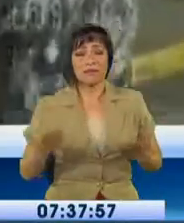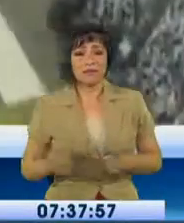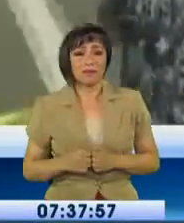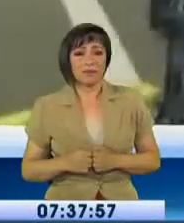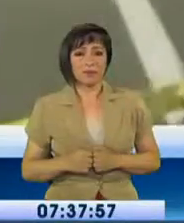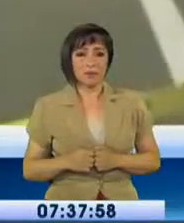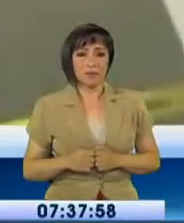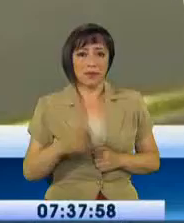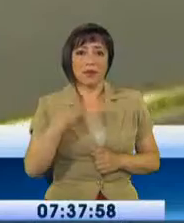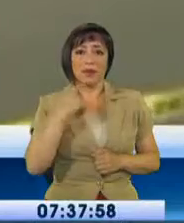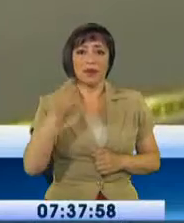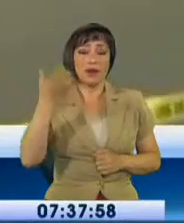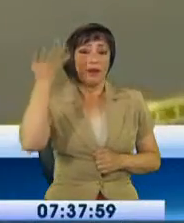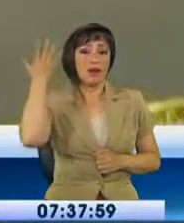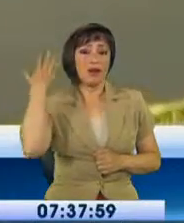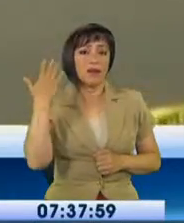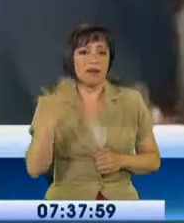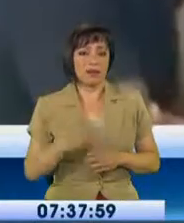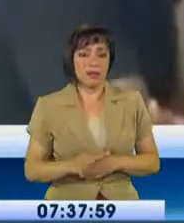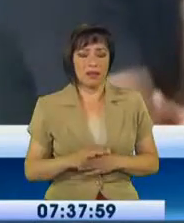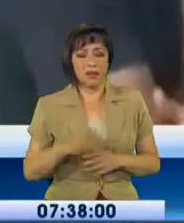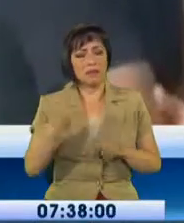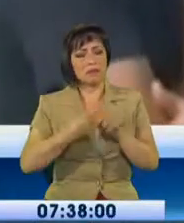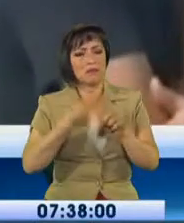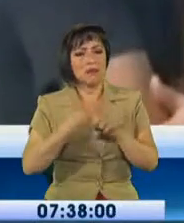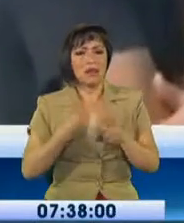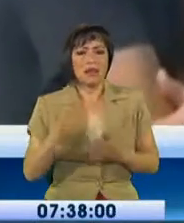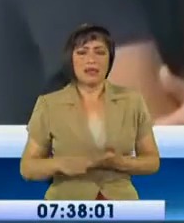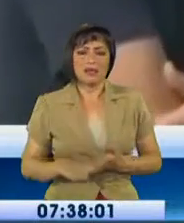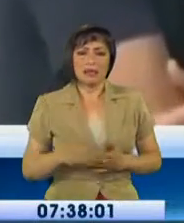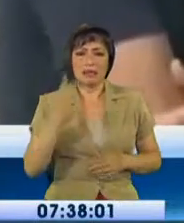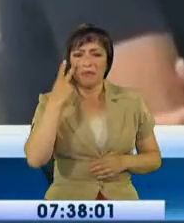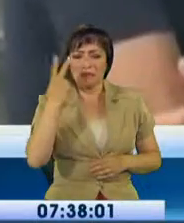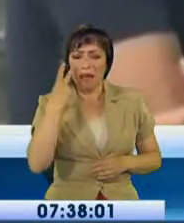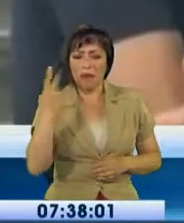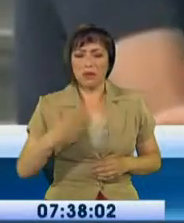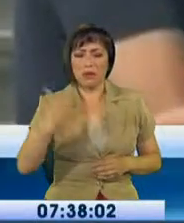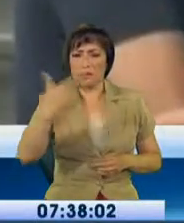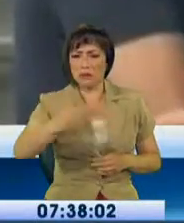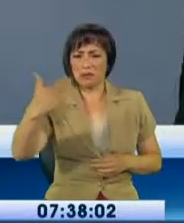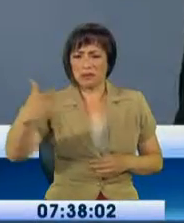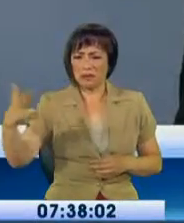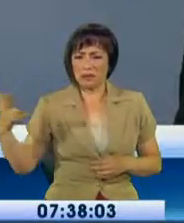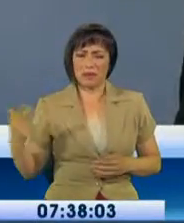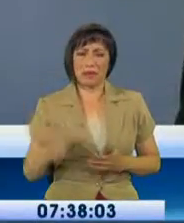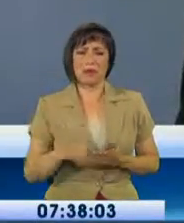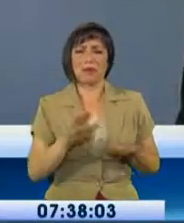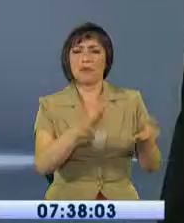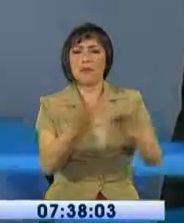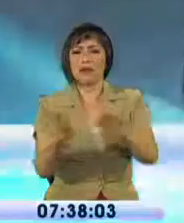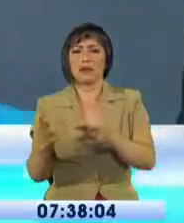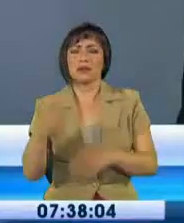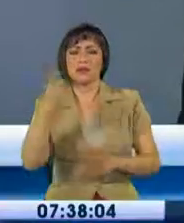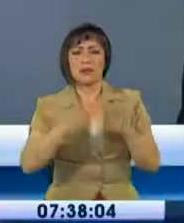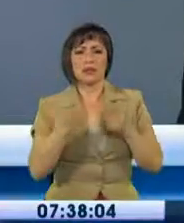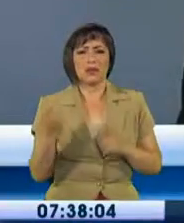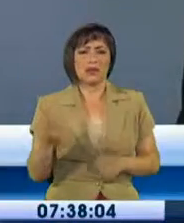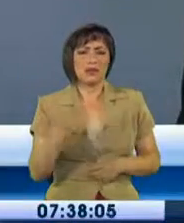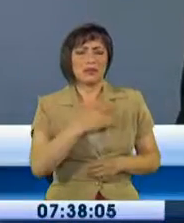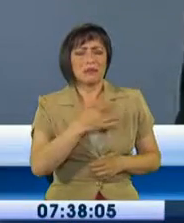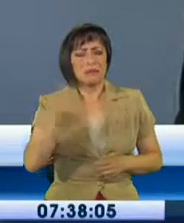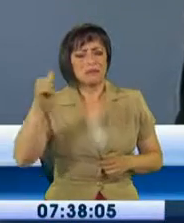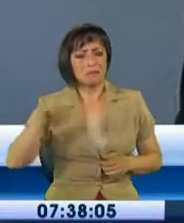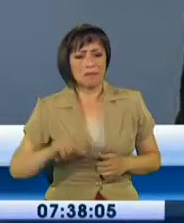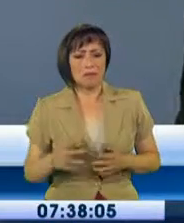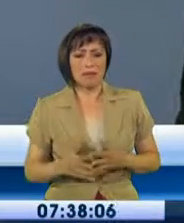Como dije hace pocos meses y dije meses antes de eso, cada vez que vemos uno de estos tiroteos masivos, nuestros pensamientos y oraciones no son